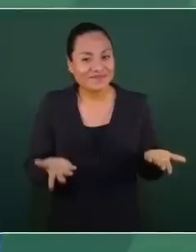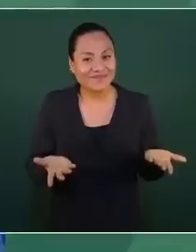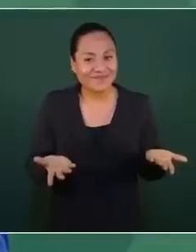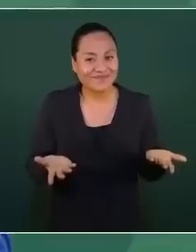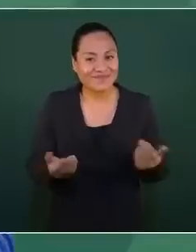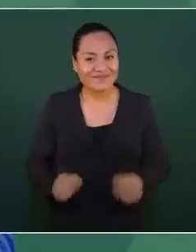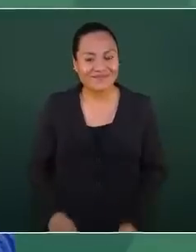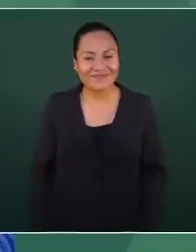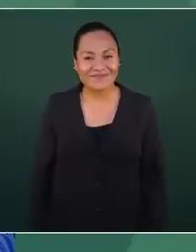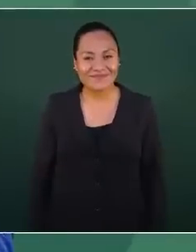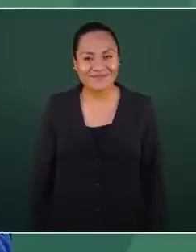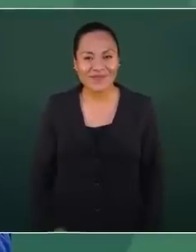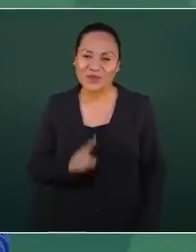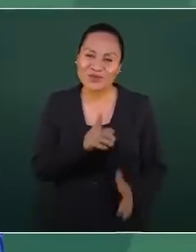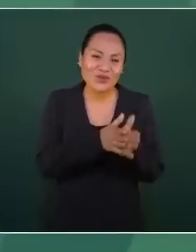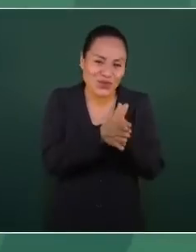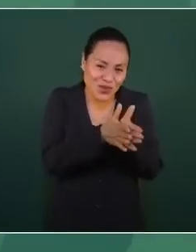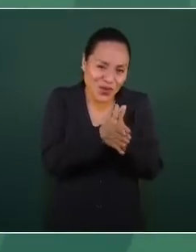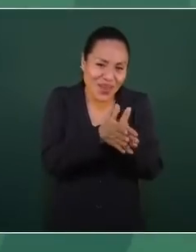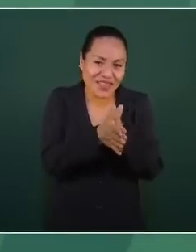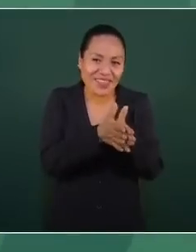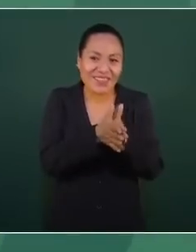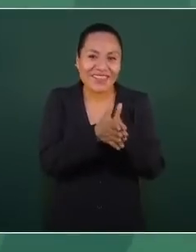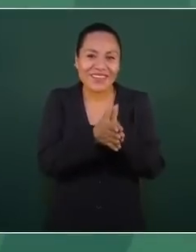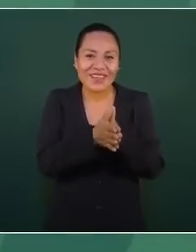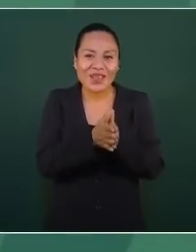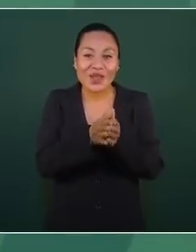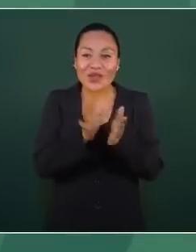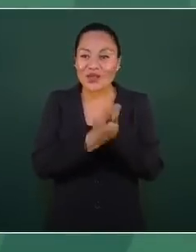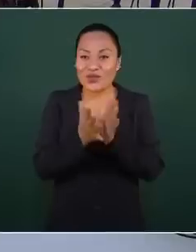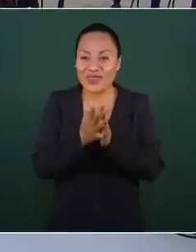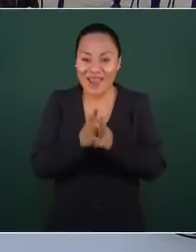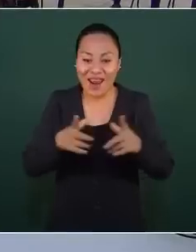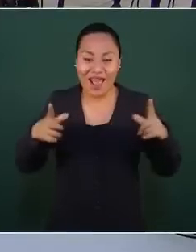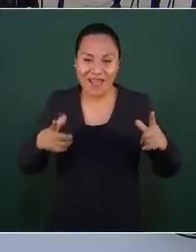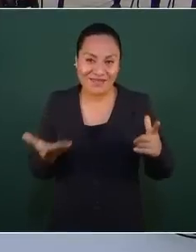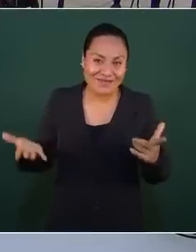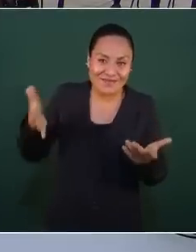Pues va a ser un chocolate con una tlayuda, sí.